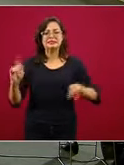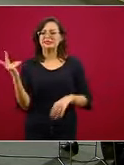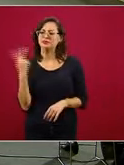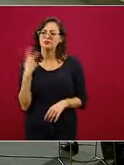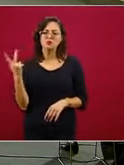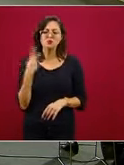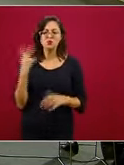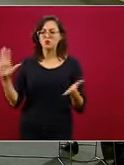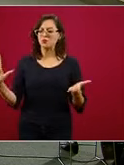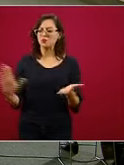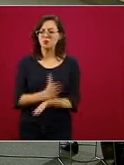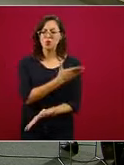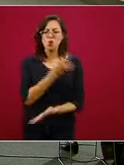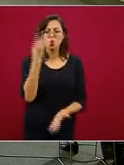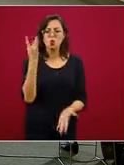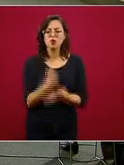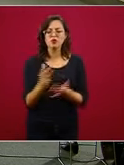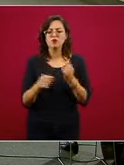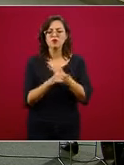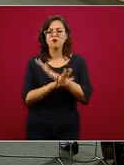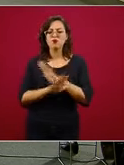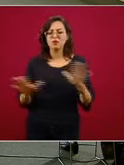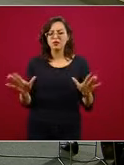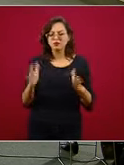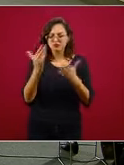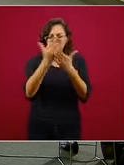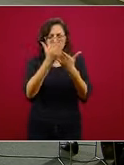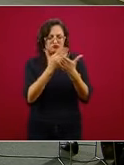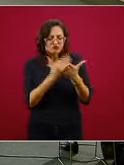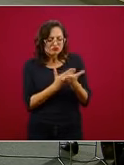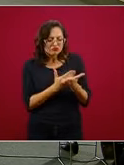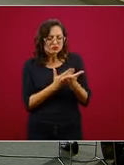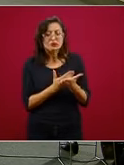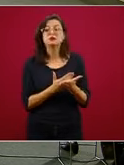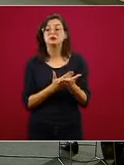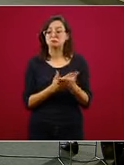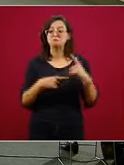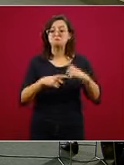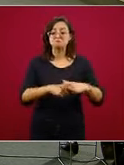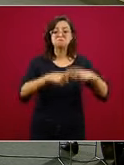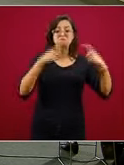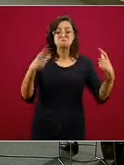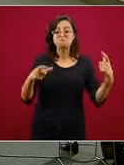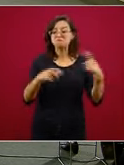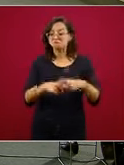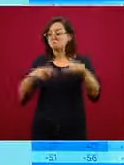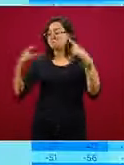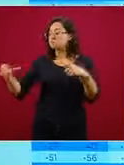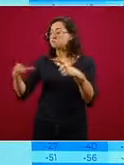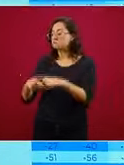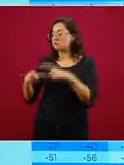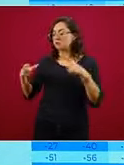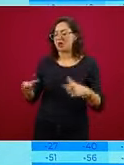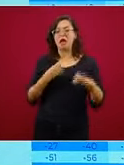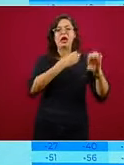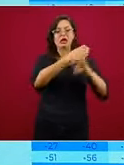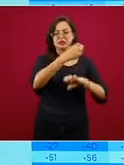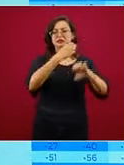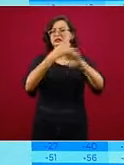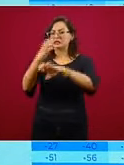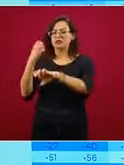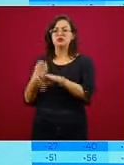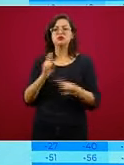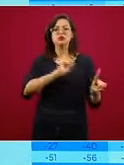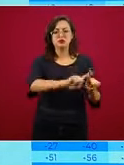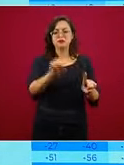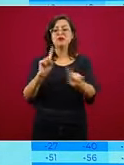una evaluación técnica, señales preocupantes de repuntes, no solo en estos estados, hay otros que iremos